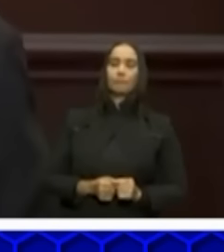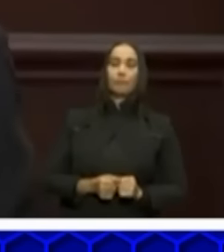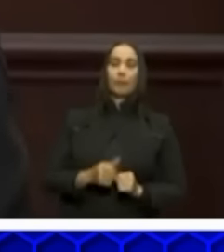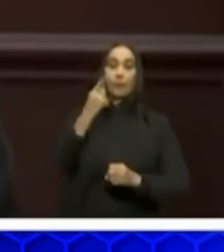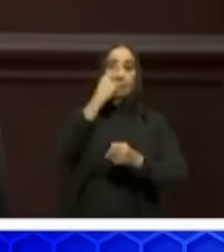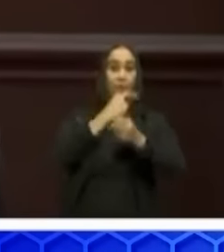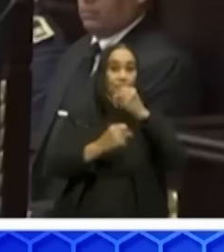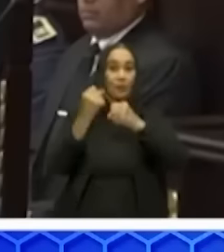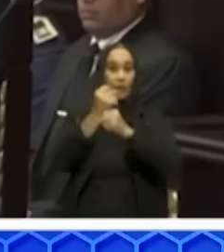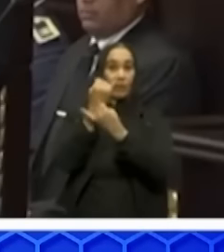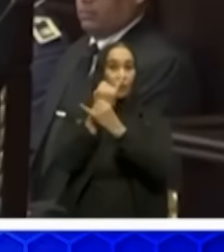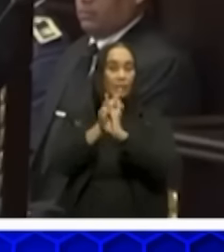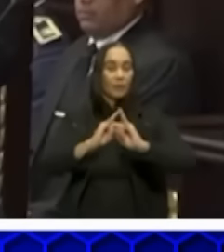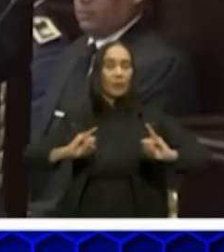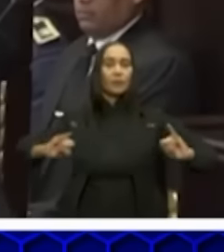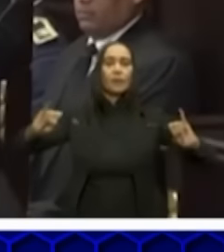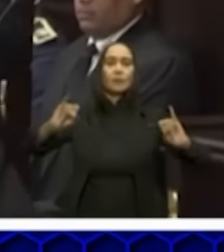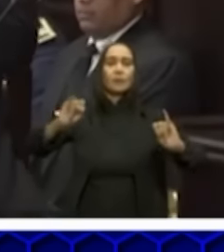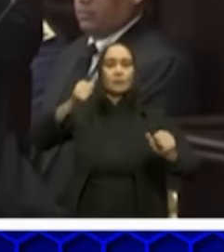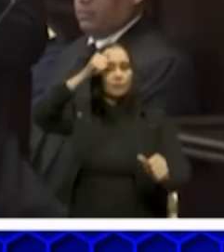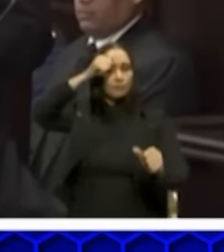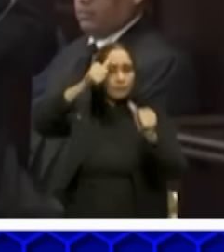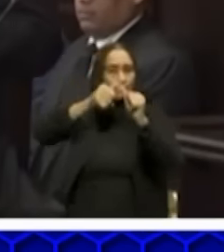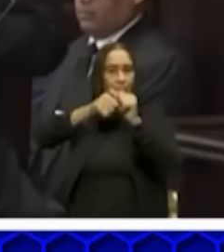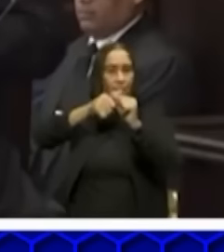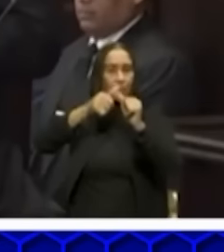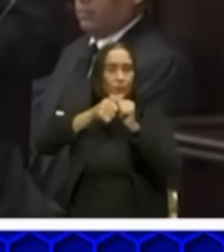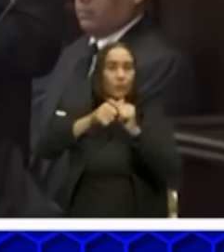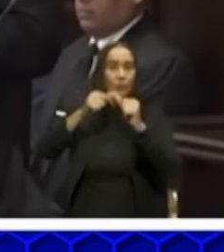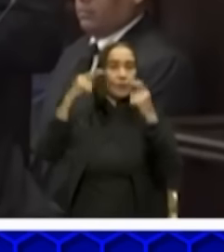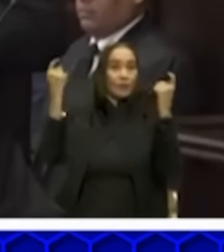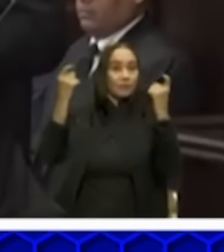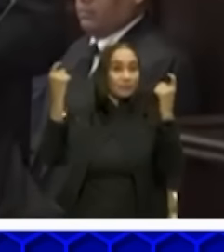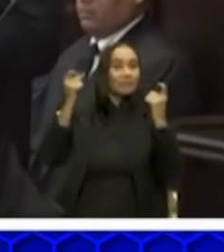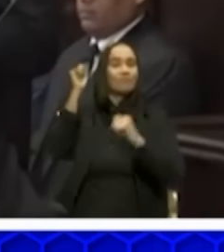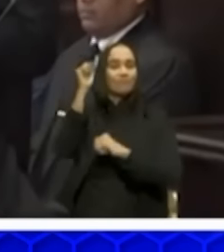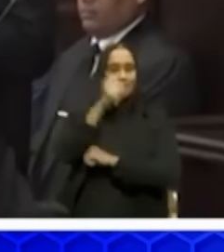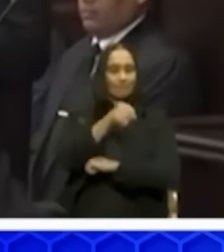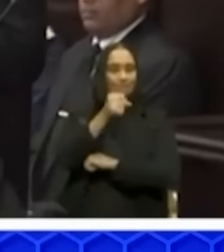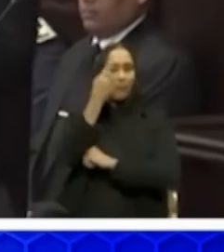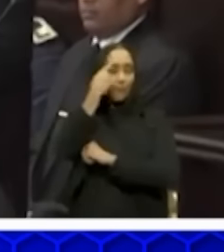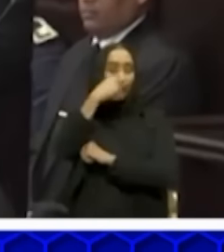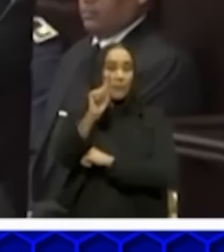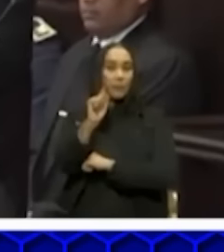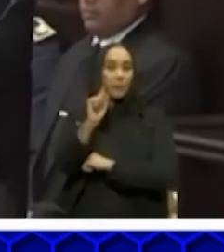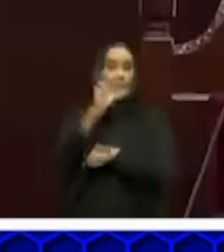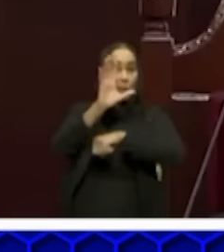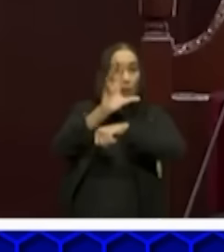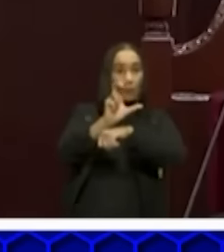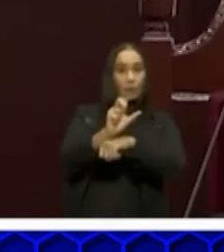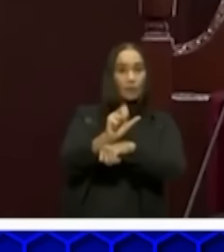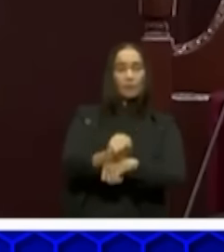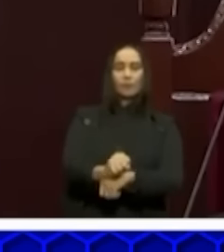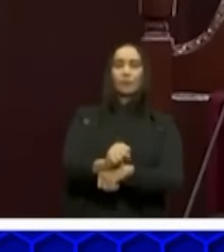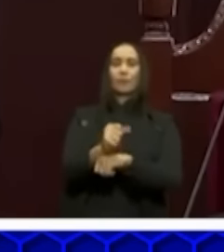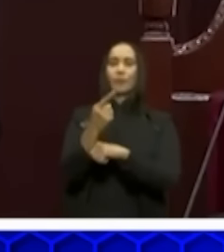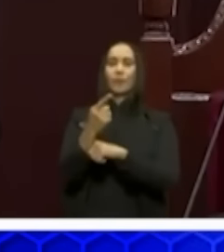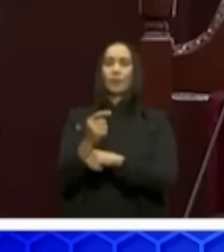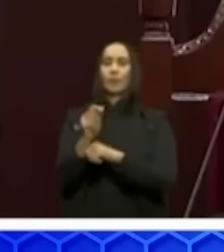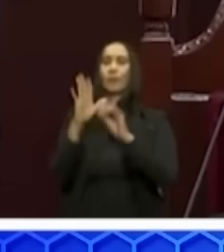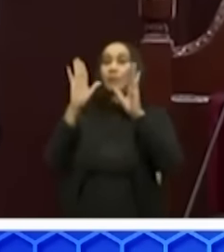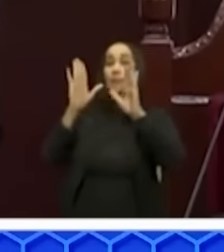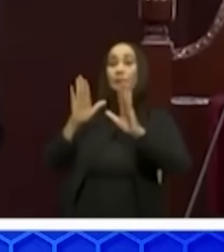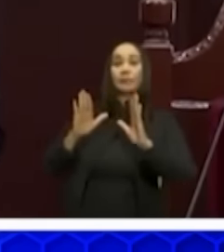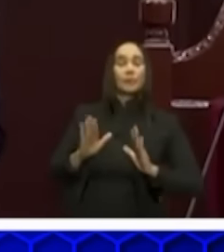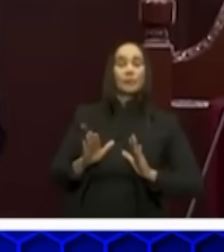donde comenzó a enumerar los logros de su gobierno un discurso de una 56